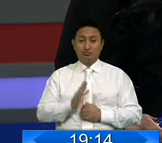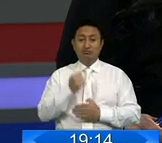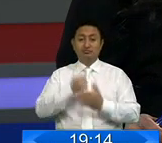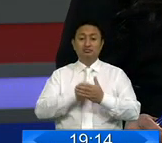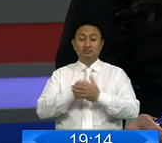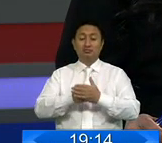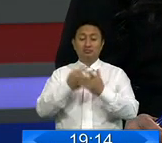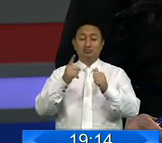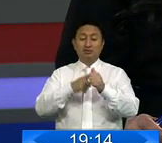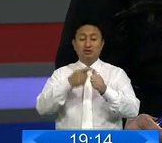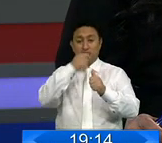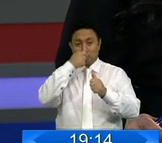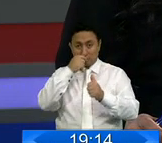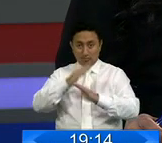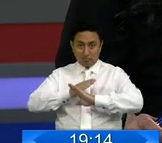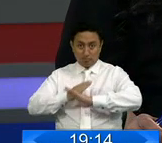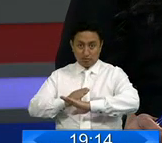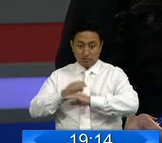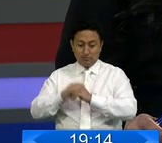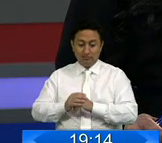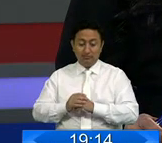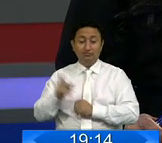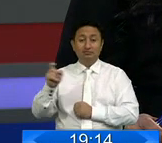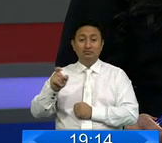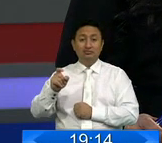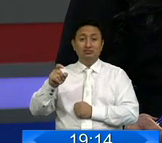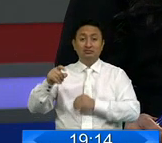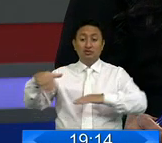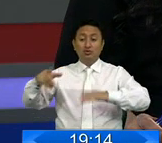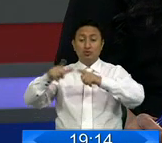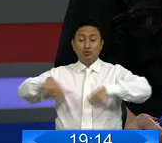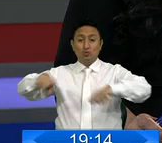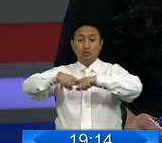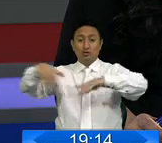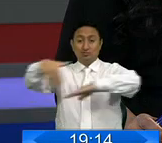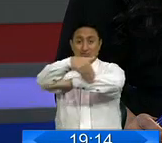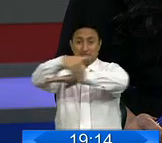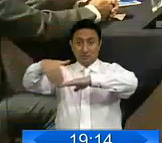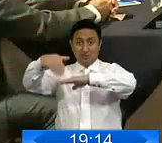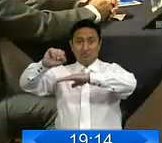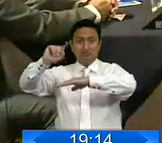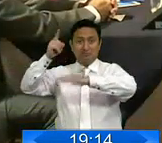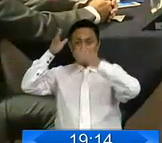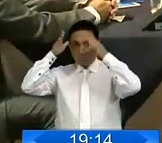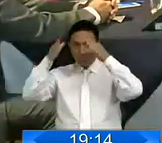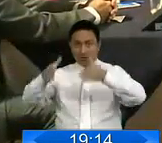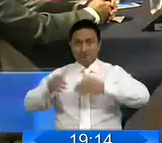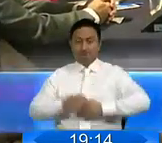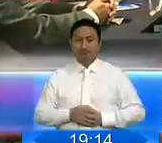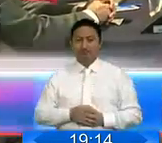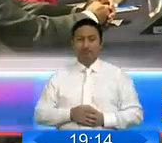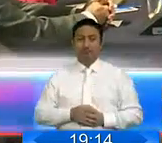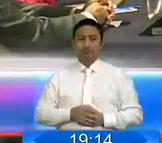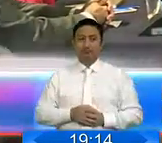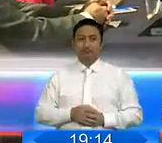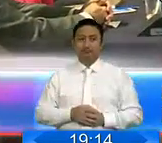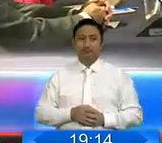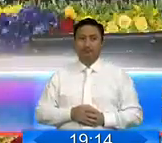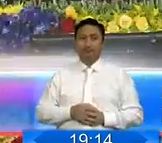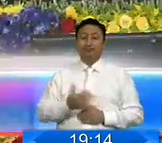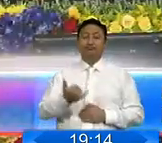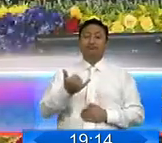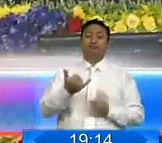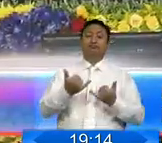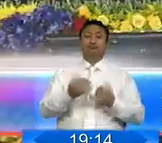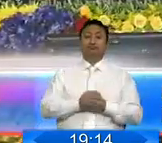el narcotráfico y la atención de las necesidades en zonas fronterizas. Fue durante el 7º gabinete binacional